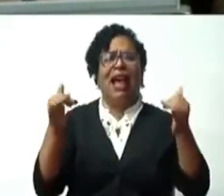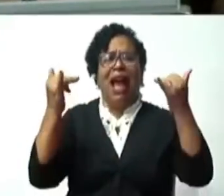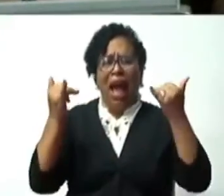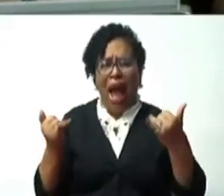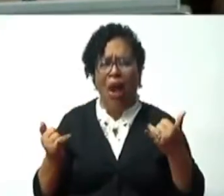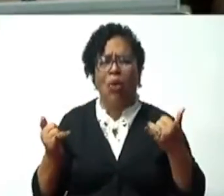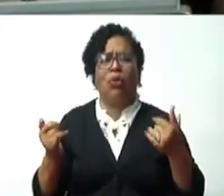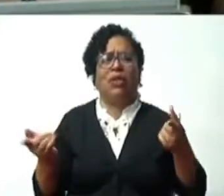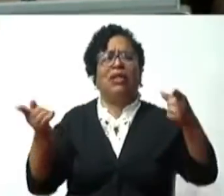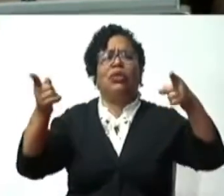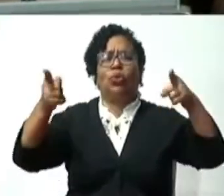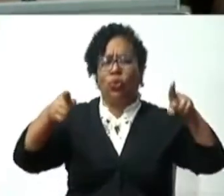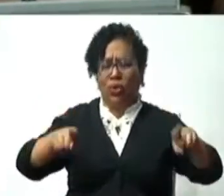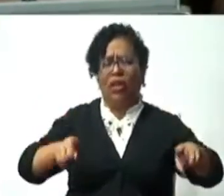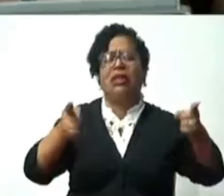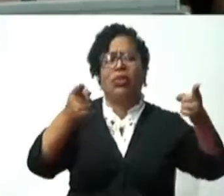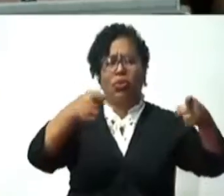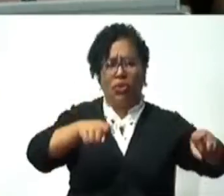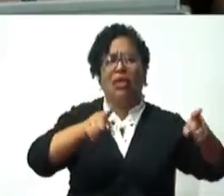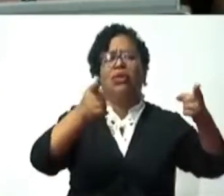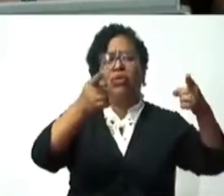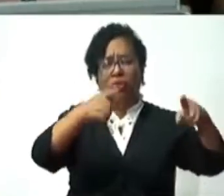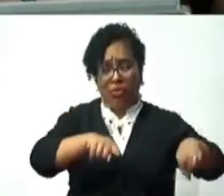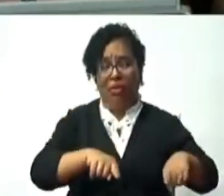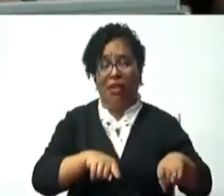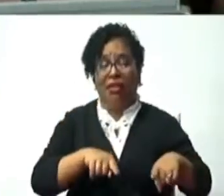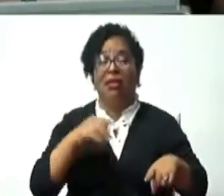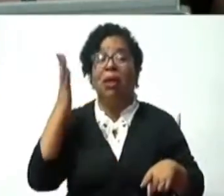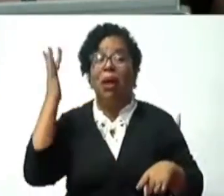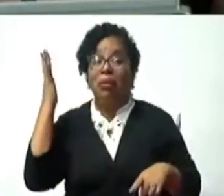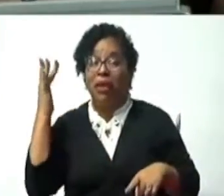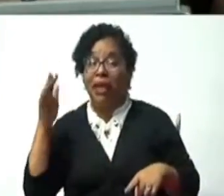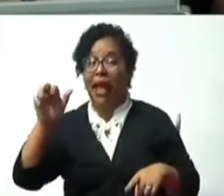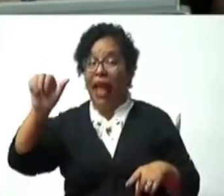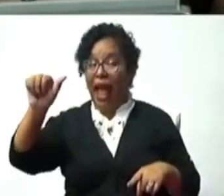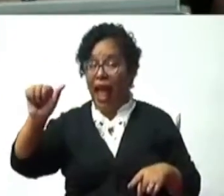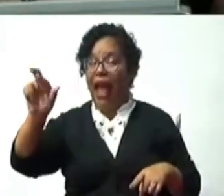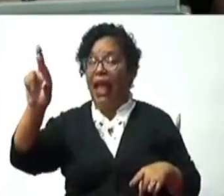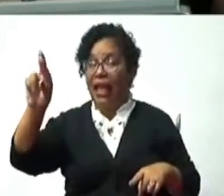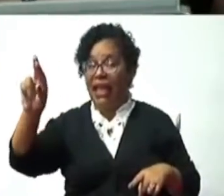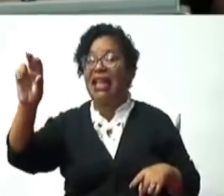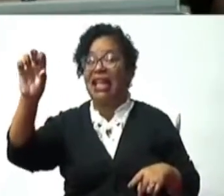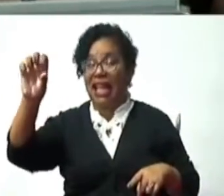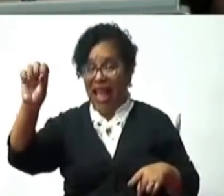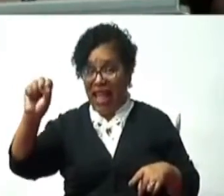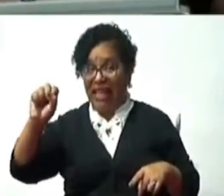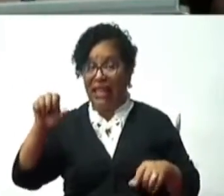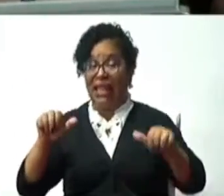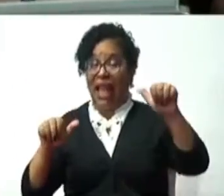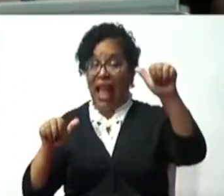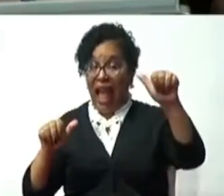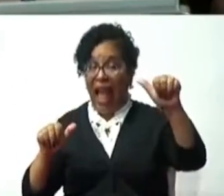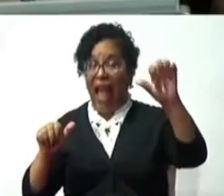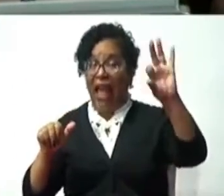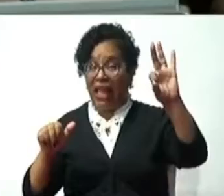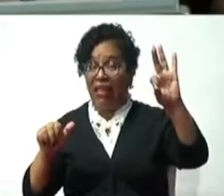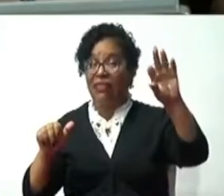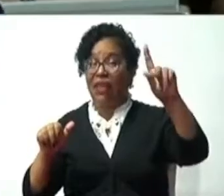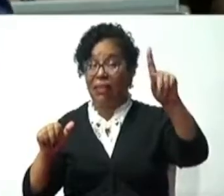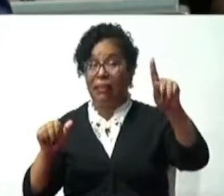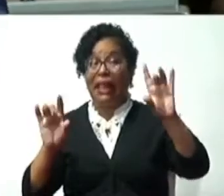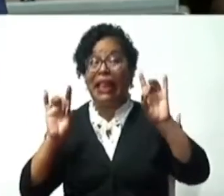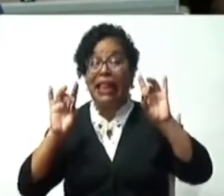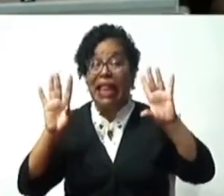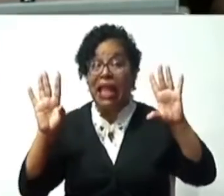están perpetrando desde las ARS y desde las AFP. Una